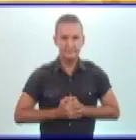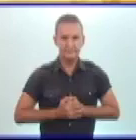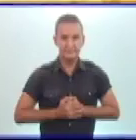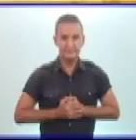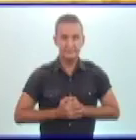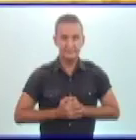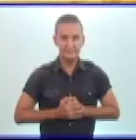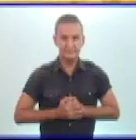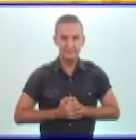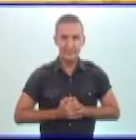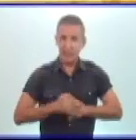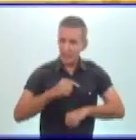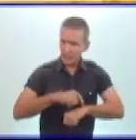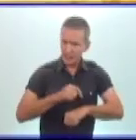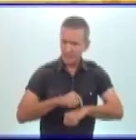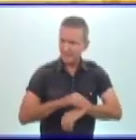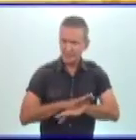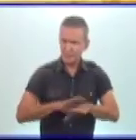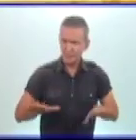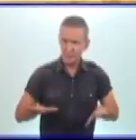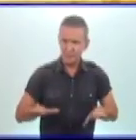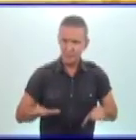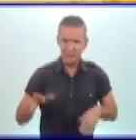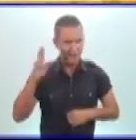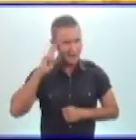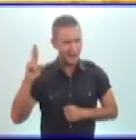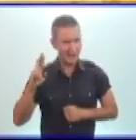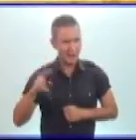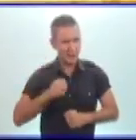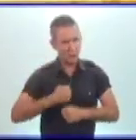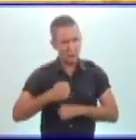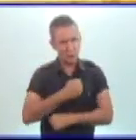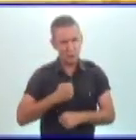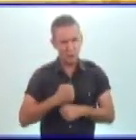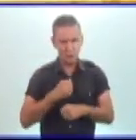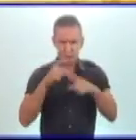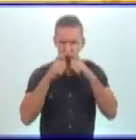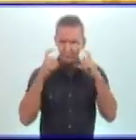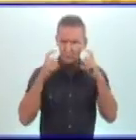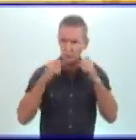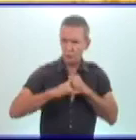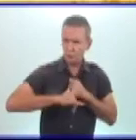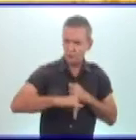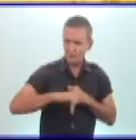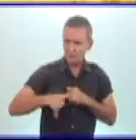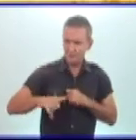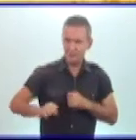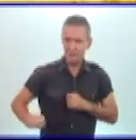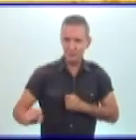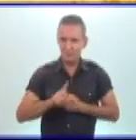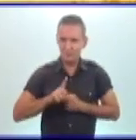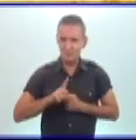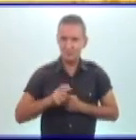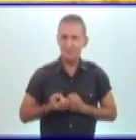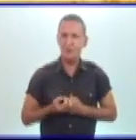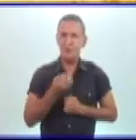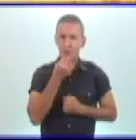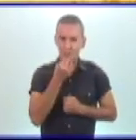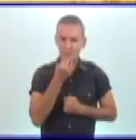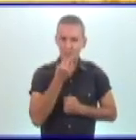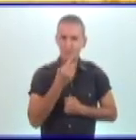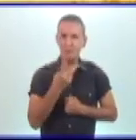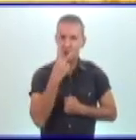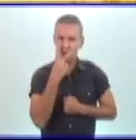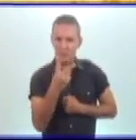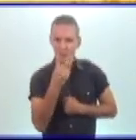Bueno, ya si no queda tiempo para más, te recuerdo usar el nasobuco, mantener el distanciamiento social para podernos ver la semana que viene